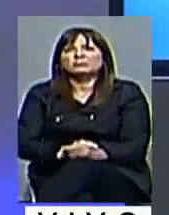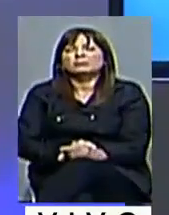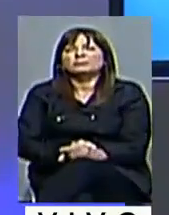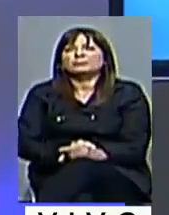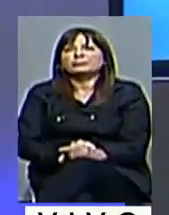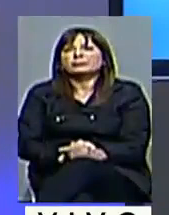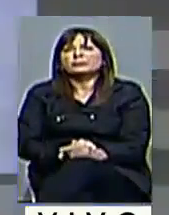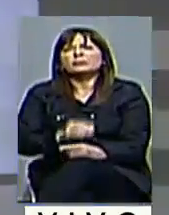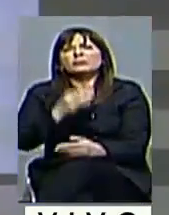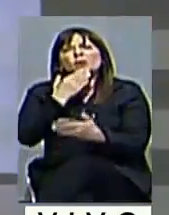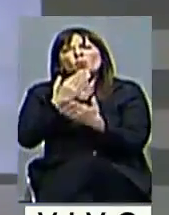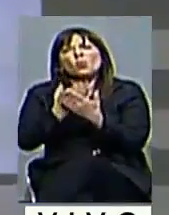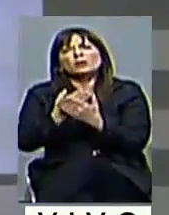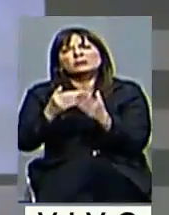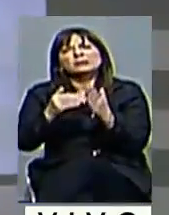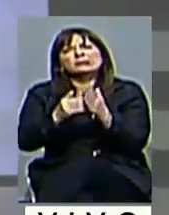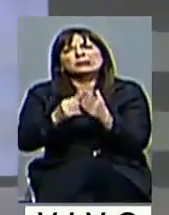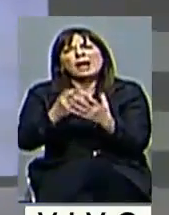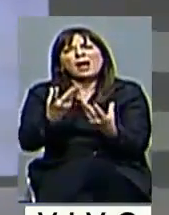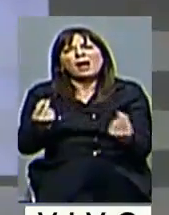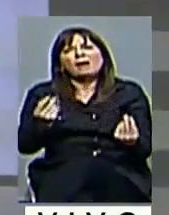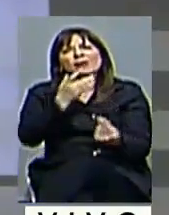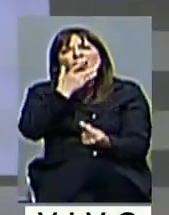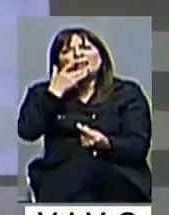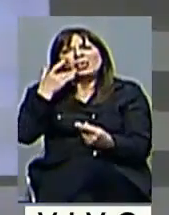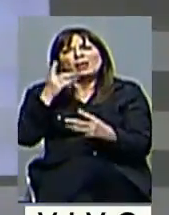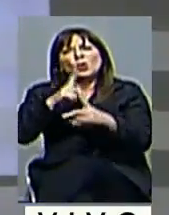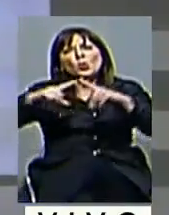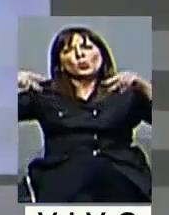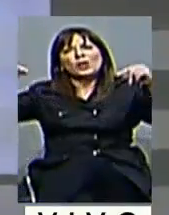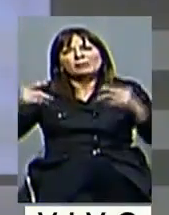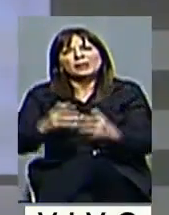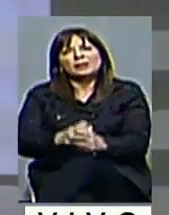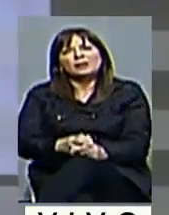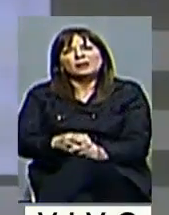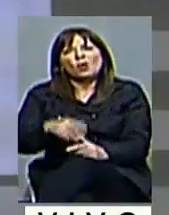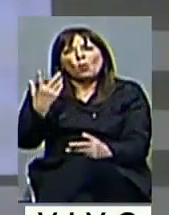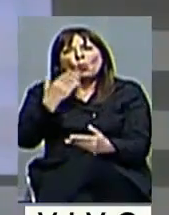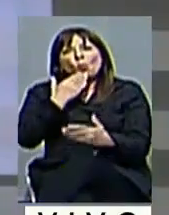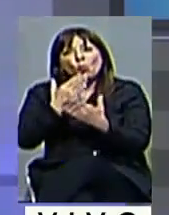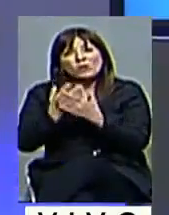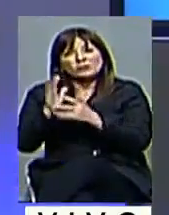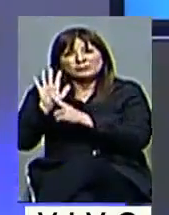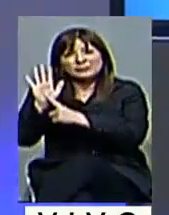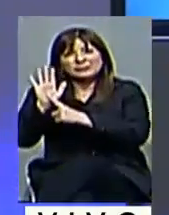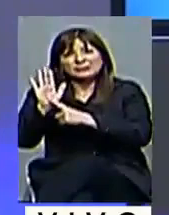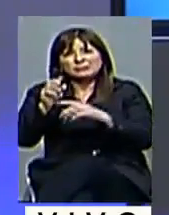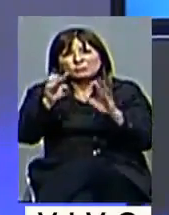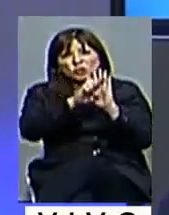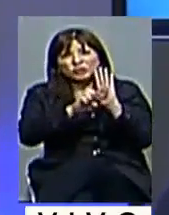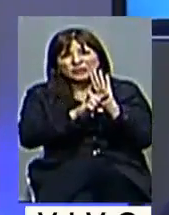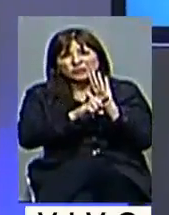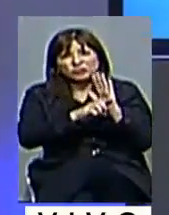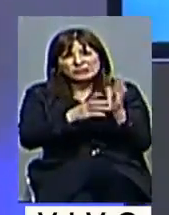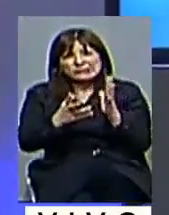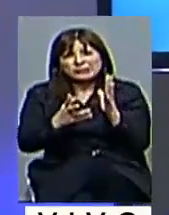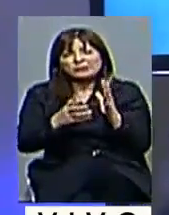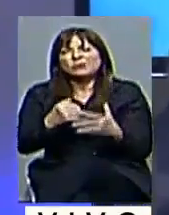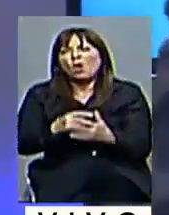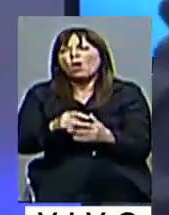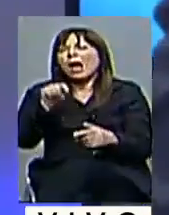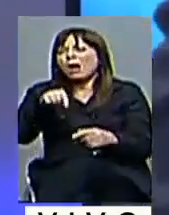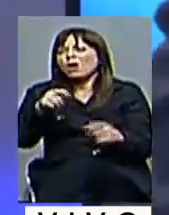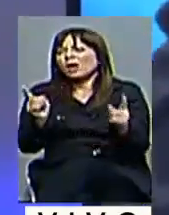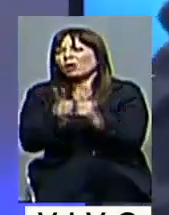Ahora, ¿tú cuándo, qué momento crees que se acaba esta luna de miel? ¿En el momento que se presenta determinado proyecto? Yo creo que los tiempos están cada día más cortos, más rápidos y las reacciones